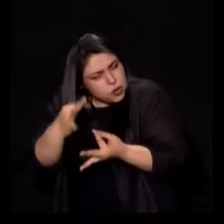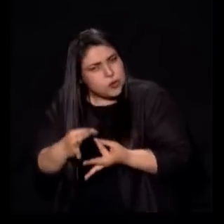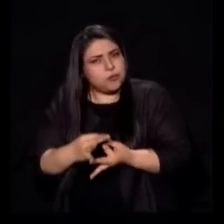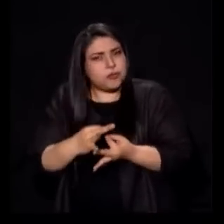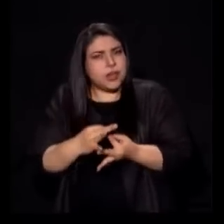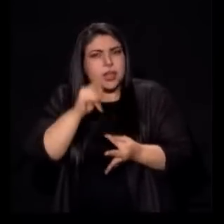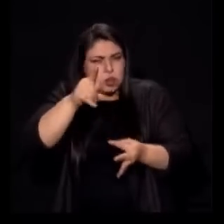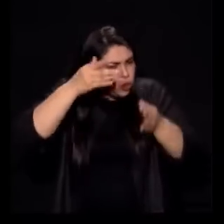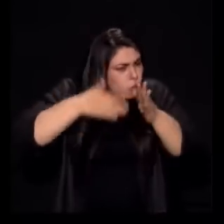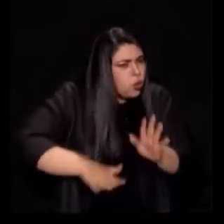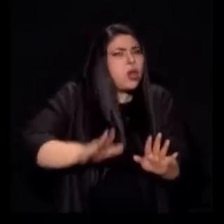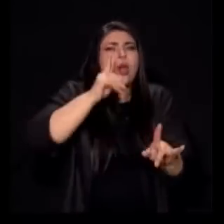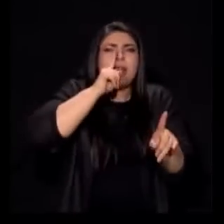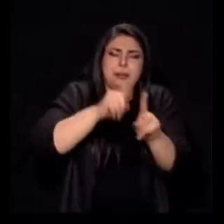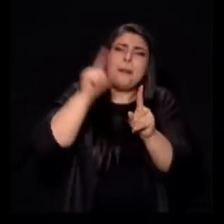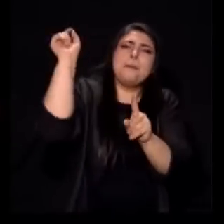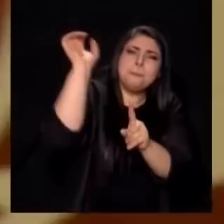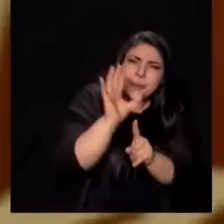Es